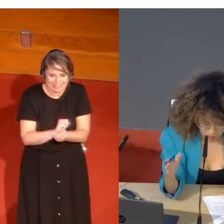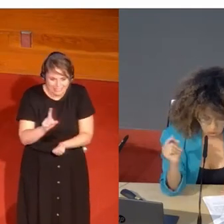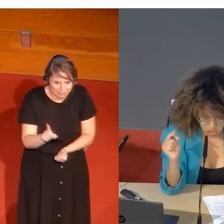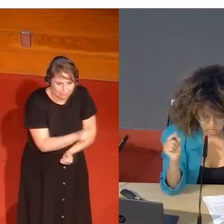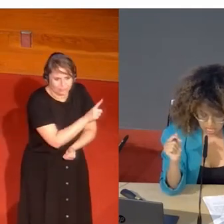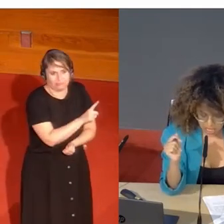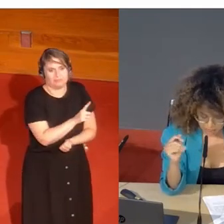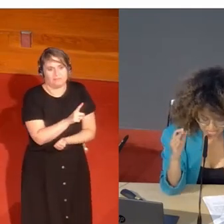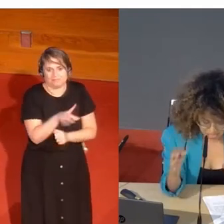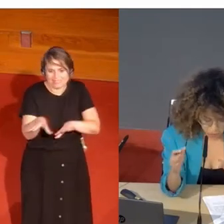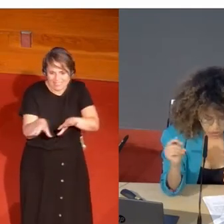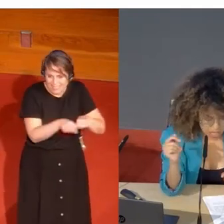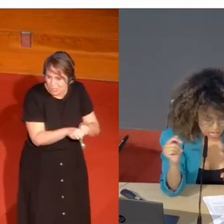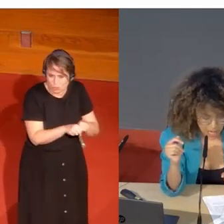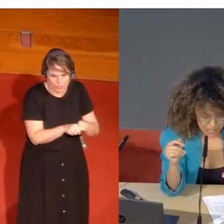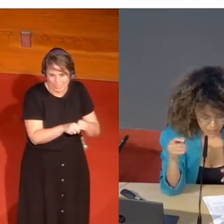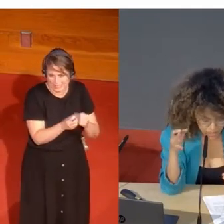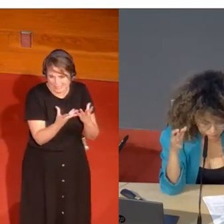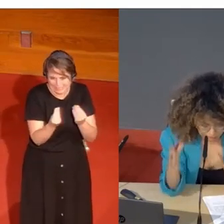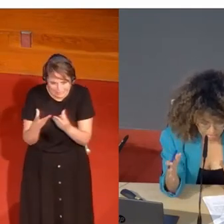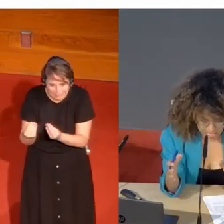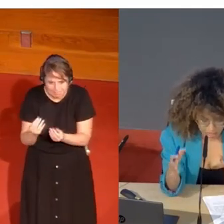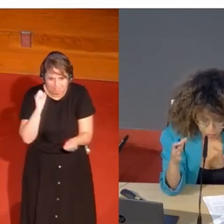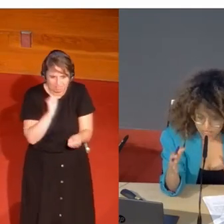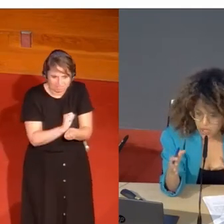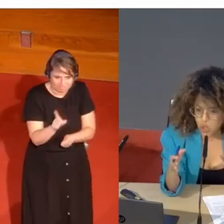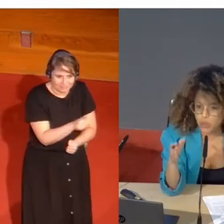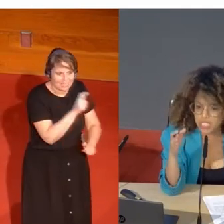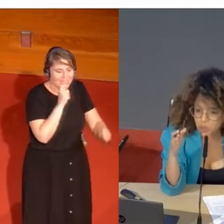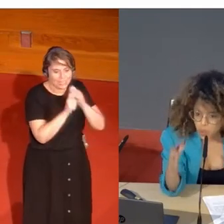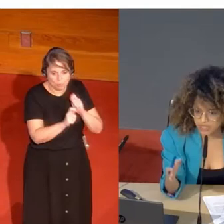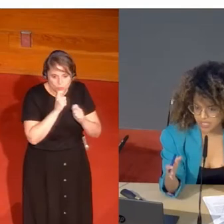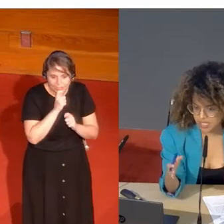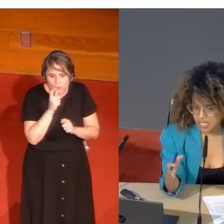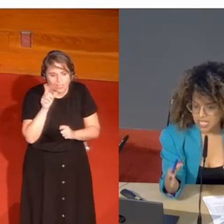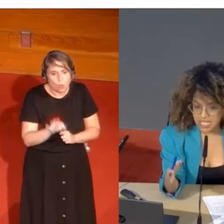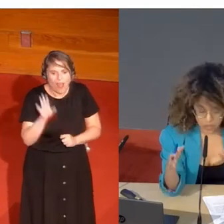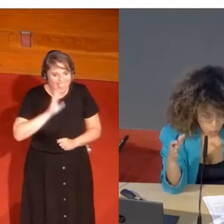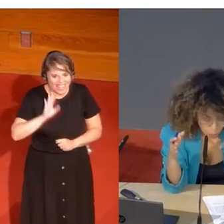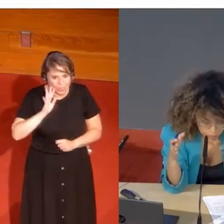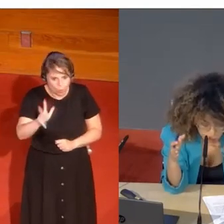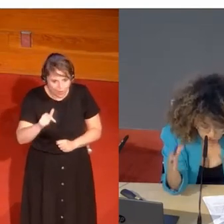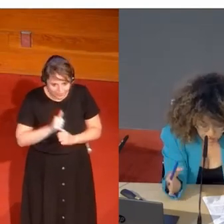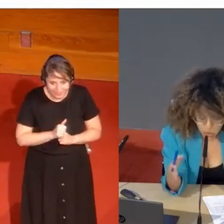encarcelamientos eh masivos ha metido entre rejas a reporteros como delincuentes le con juicios falsos